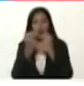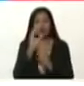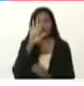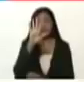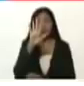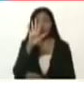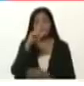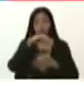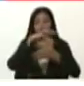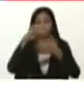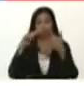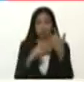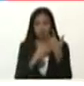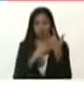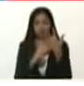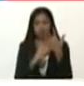áreas